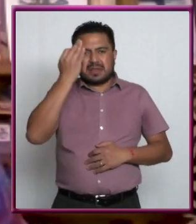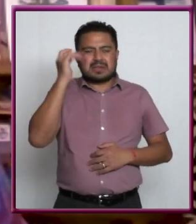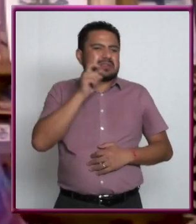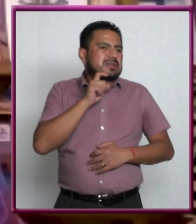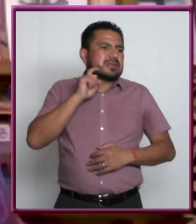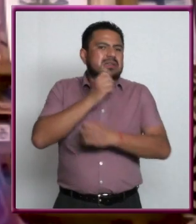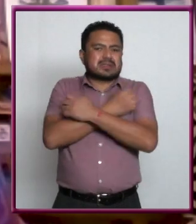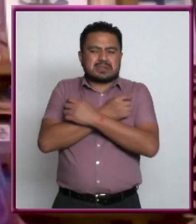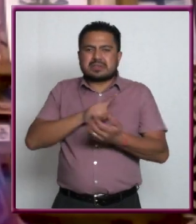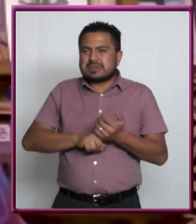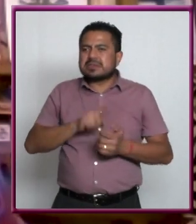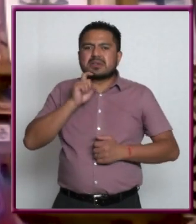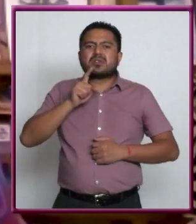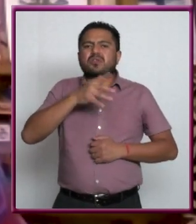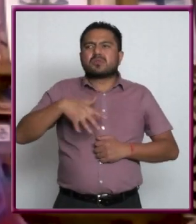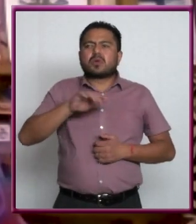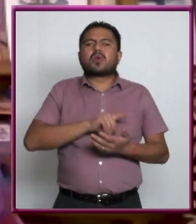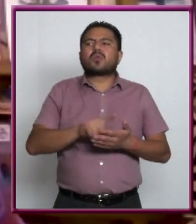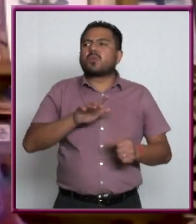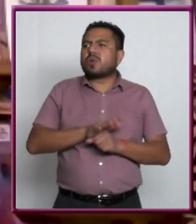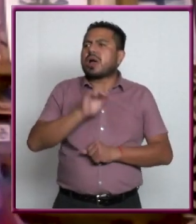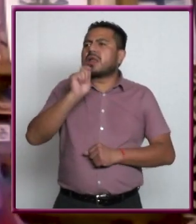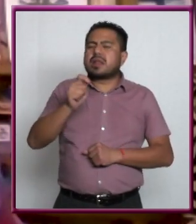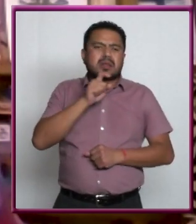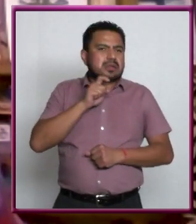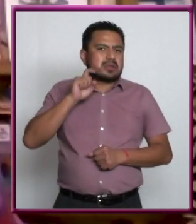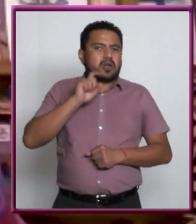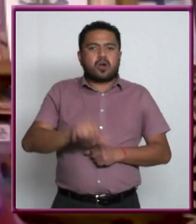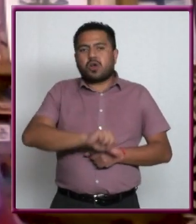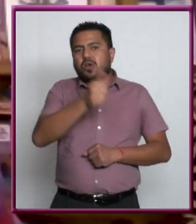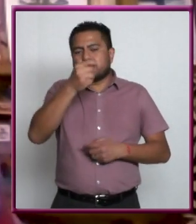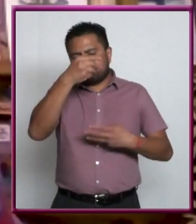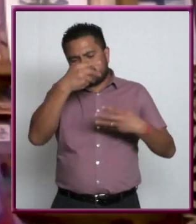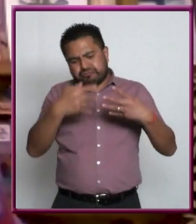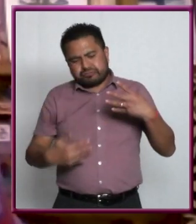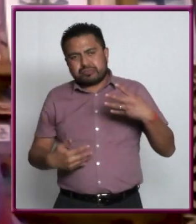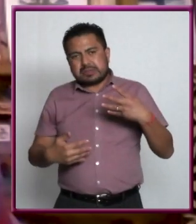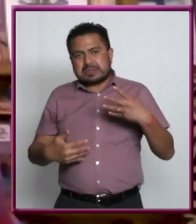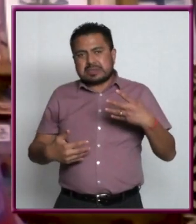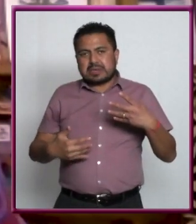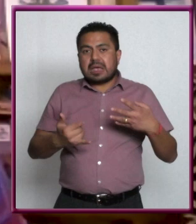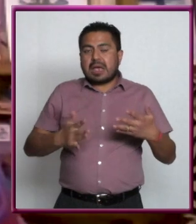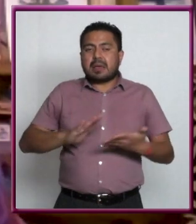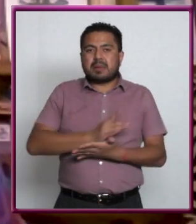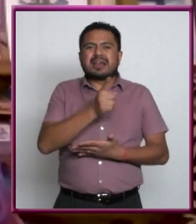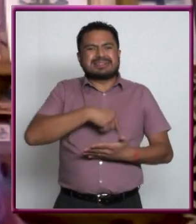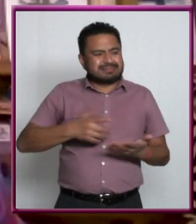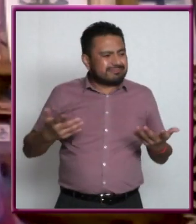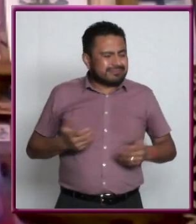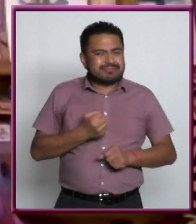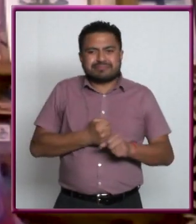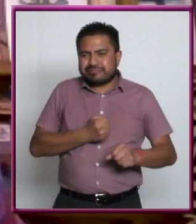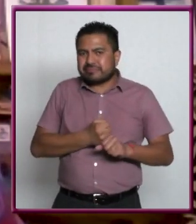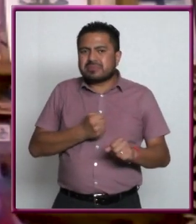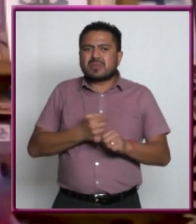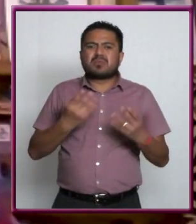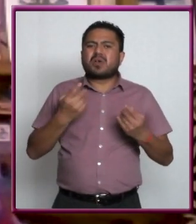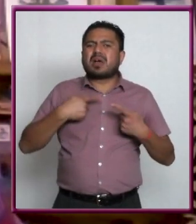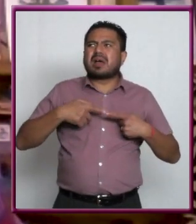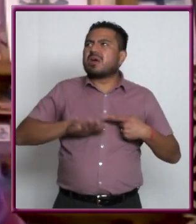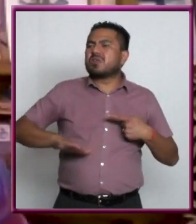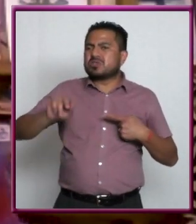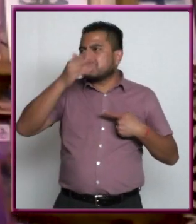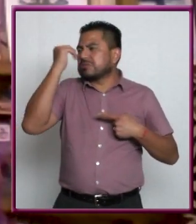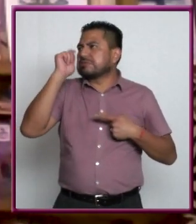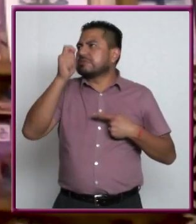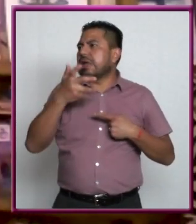Mexicana de Educación Sexual y Sexología y busquen sus derechos sexuales. Son 11 derechos sexuales y que los ejerzan. Mucha gente no